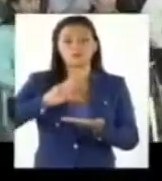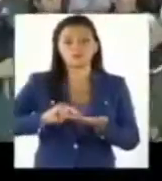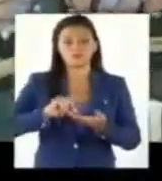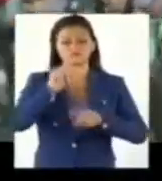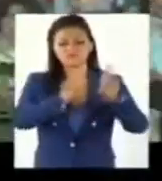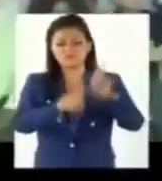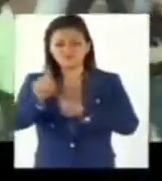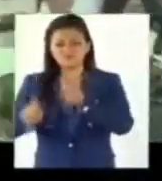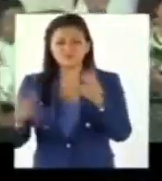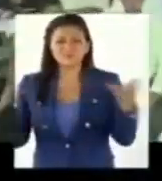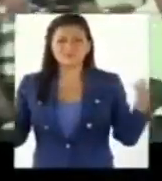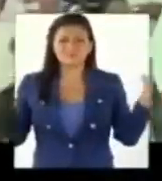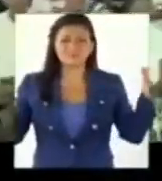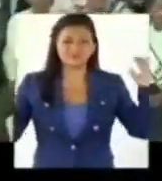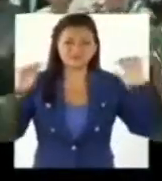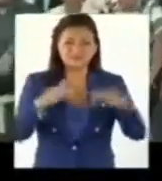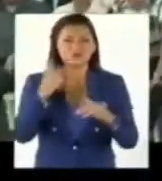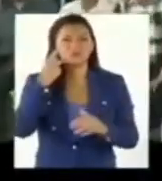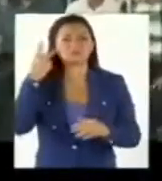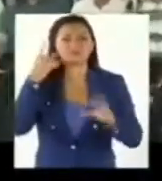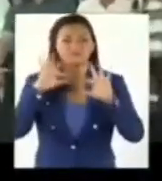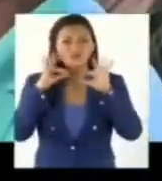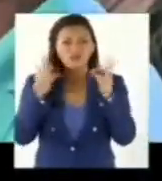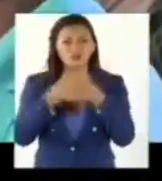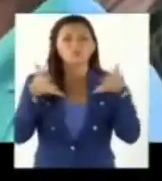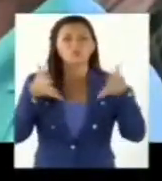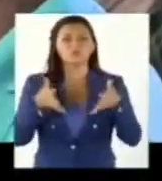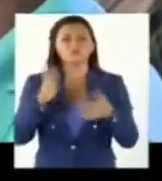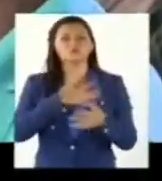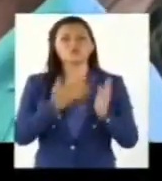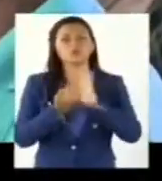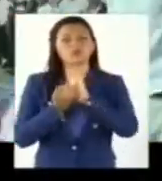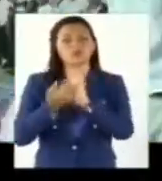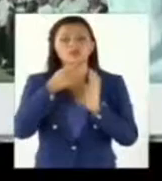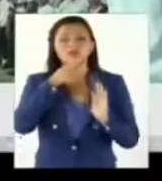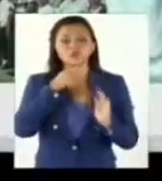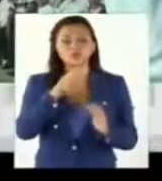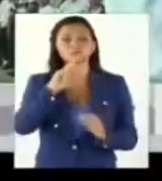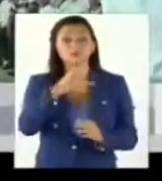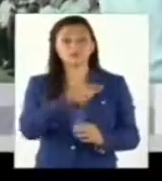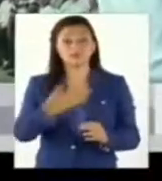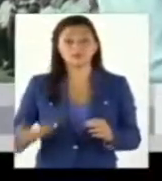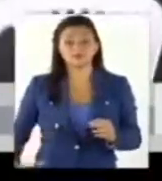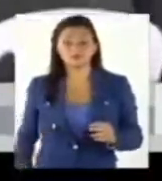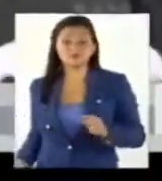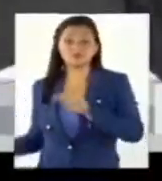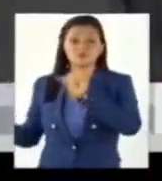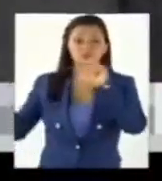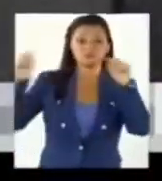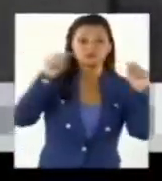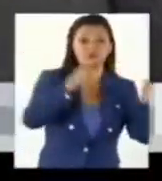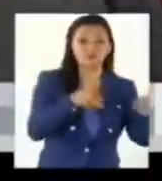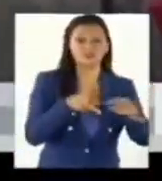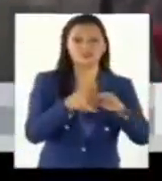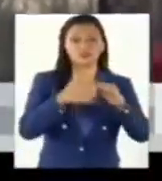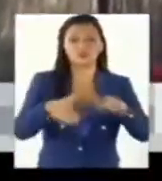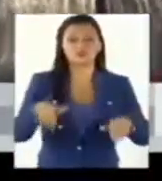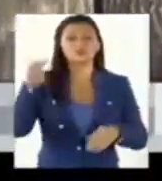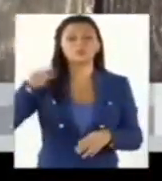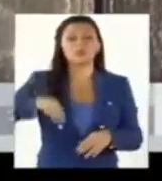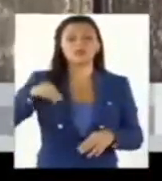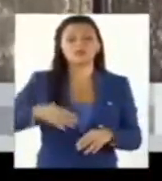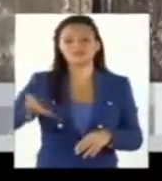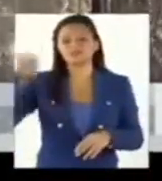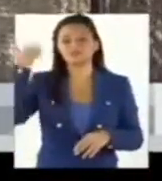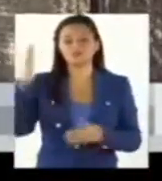Ante decenas de estudiantes, padres de familia y profesores amazónicos, el vicepresidente Jorge Glass Espinel inauguró el